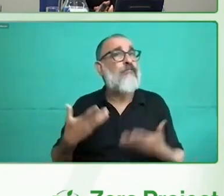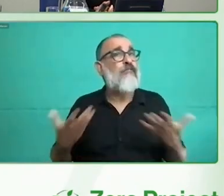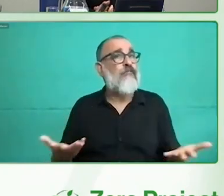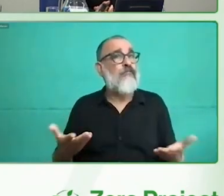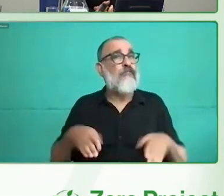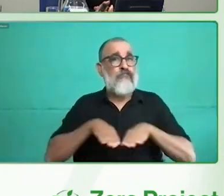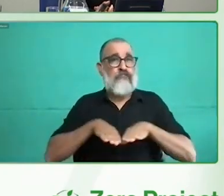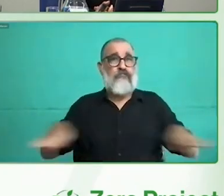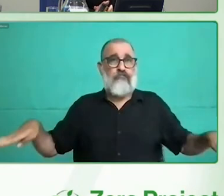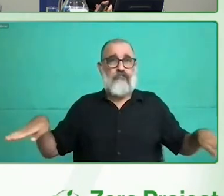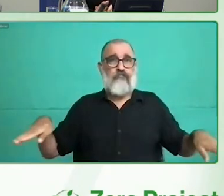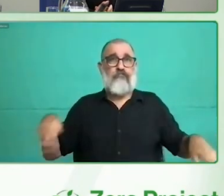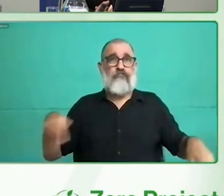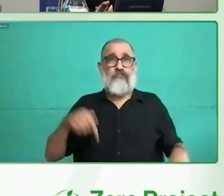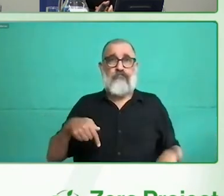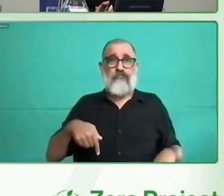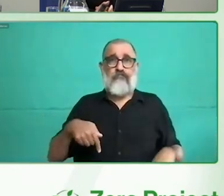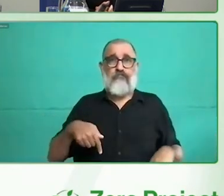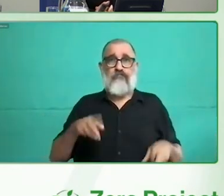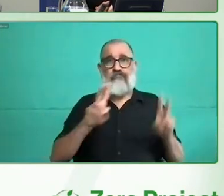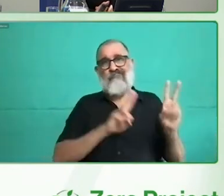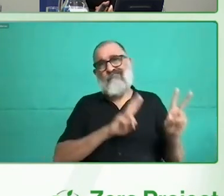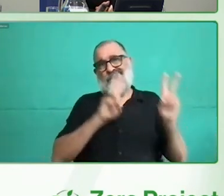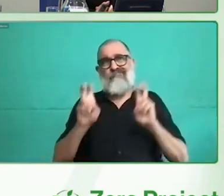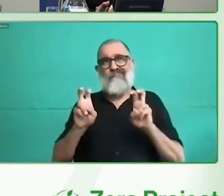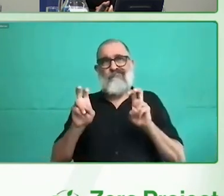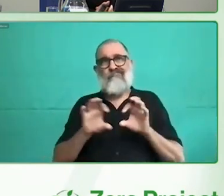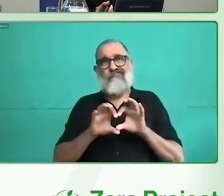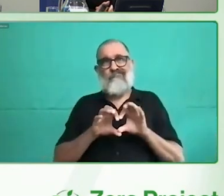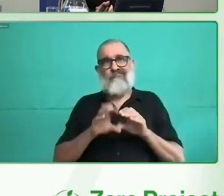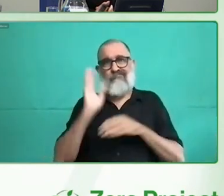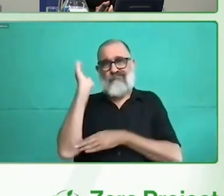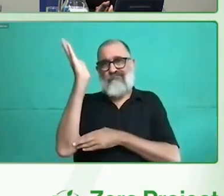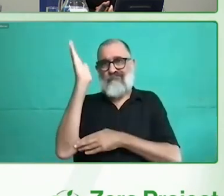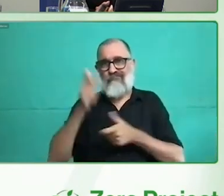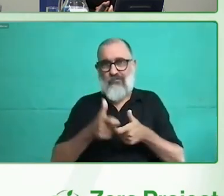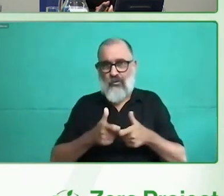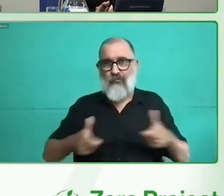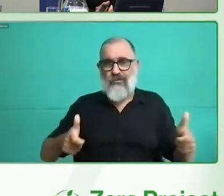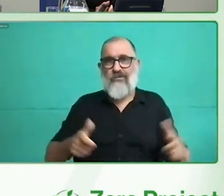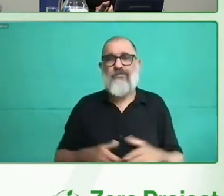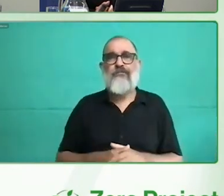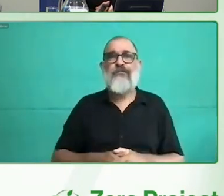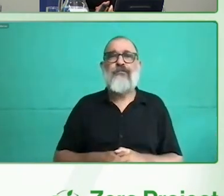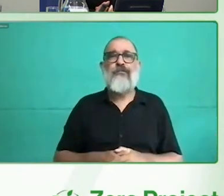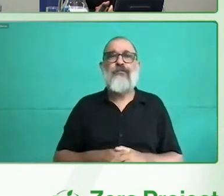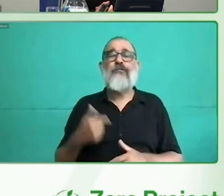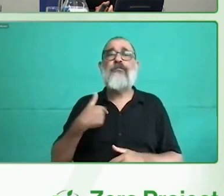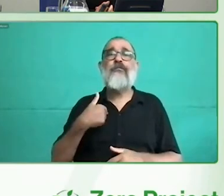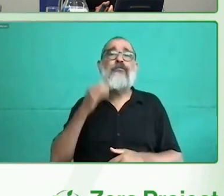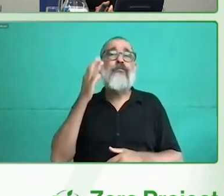blanca, pelo más o menos rubio, tengo estatura mediana,